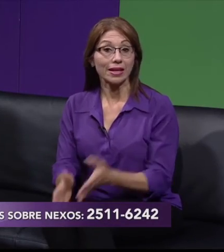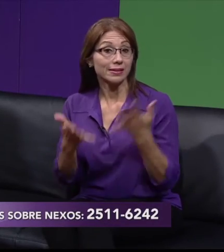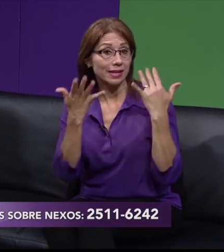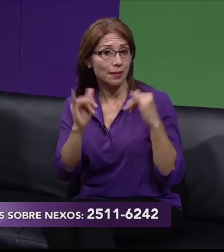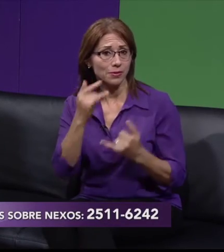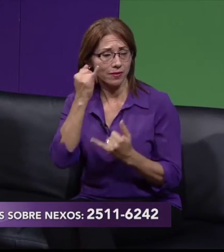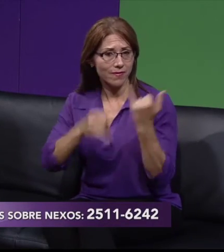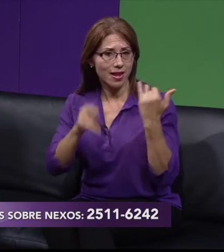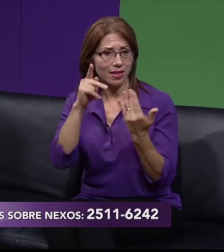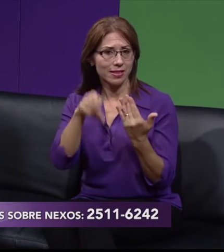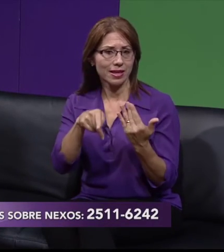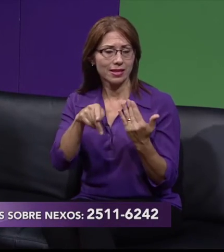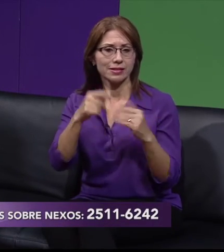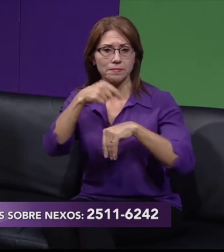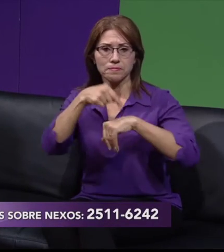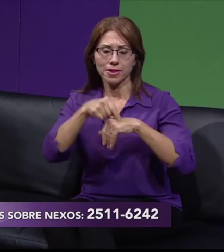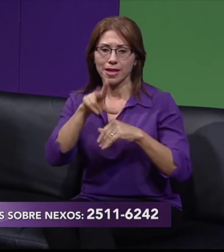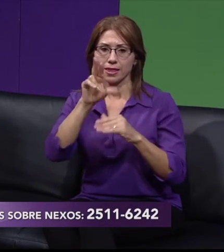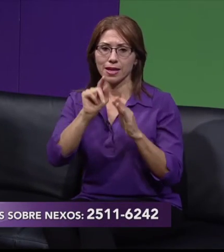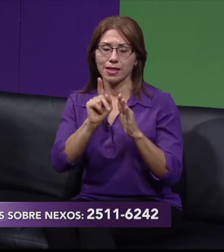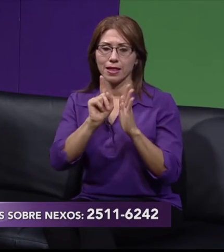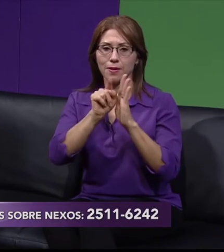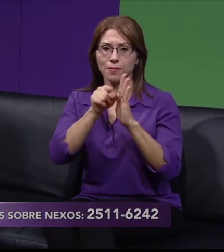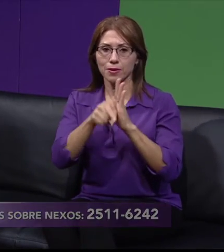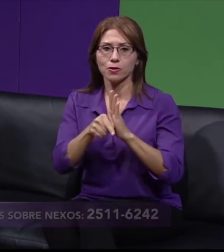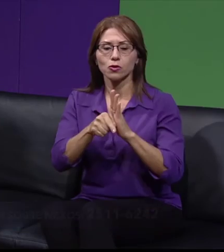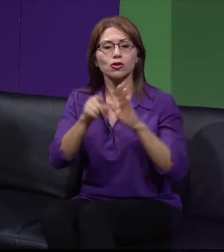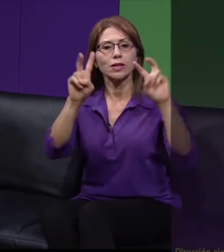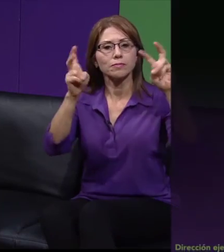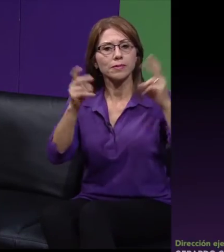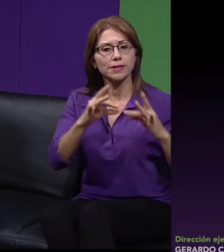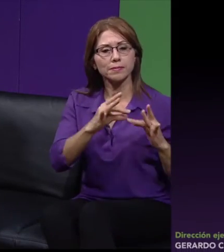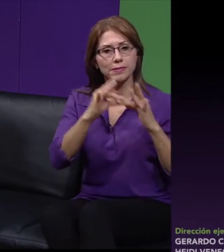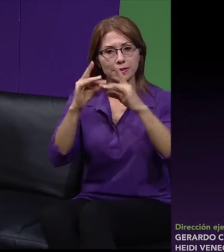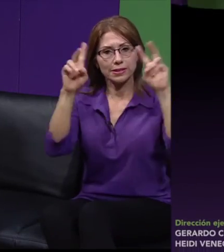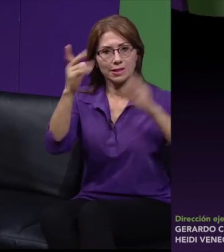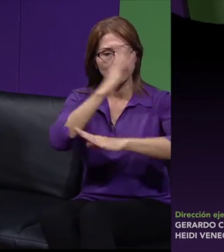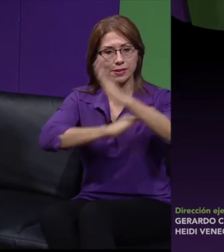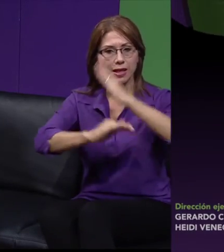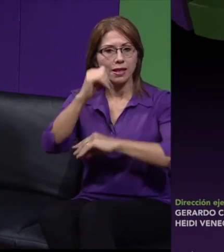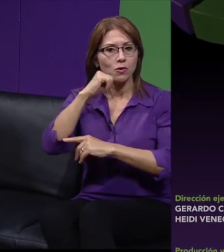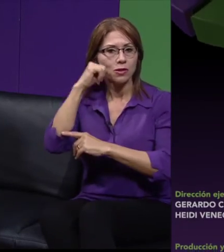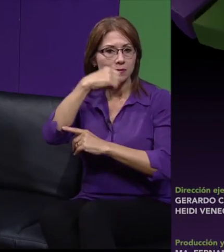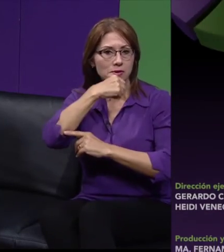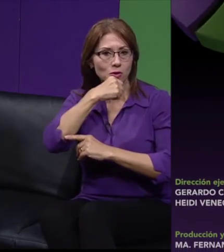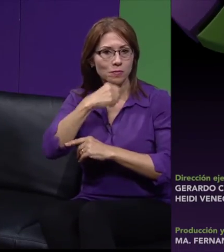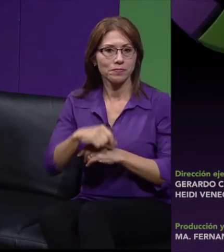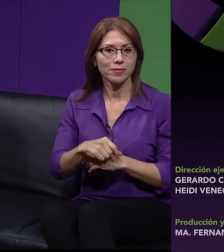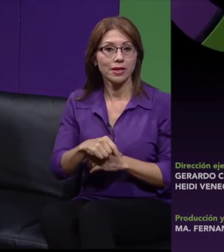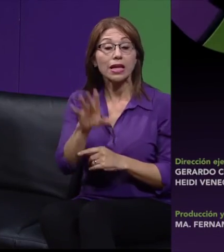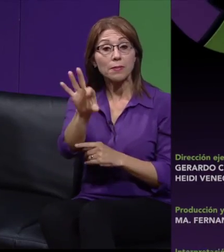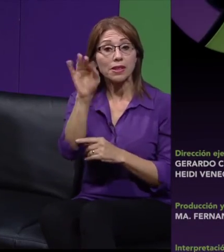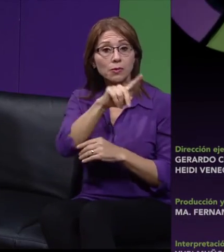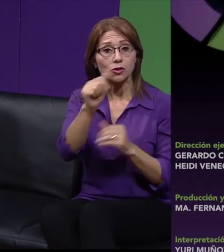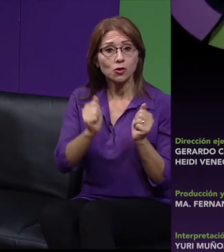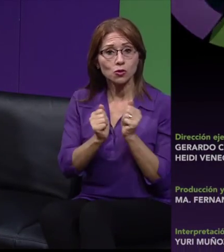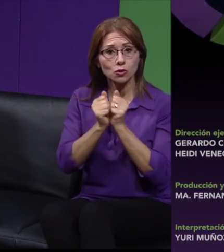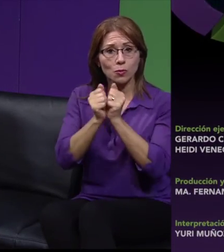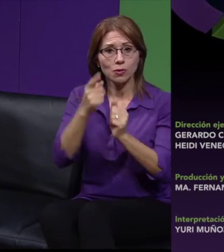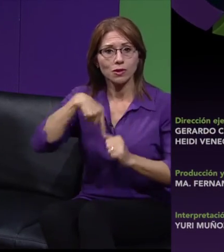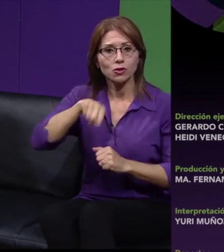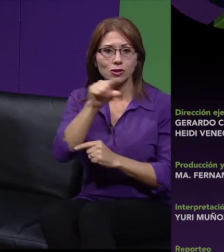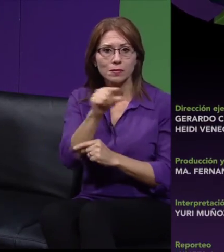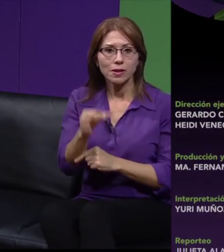Llegamos al final de esta edición de media hora de contenidos especializados en discapacidad y adultez mayor. Le invitamos a